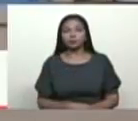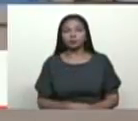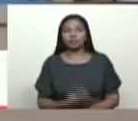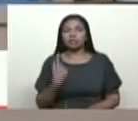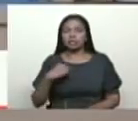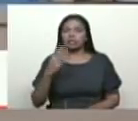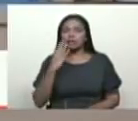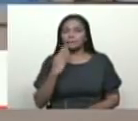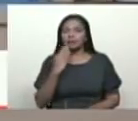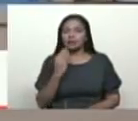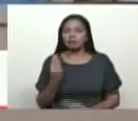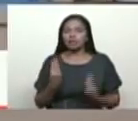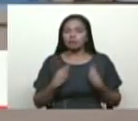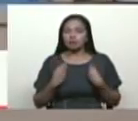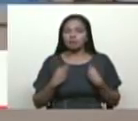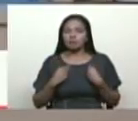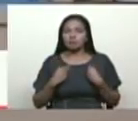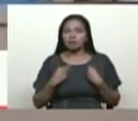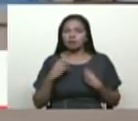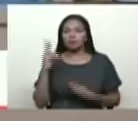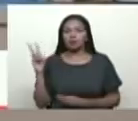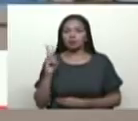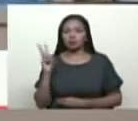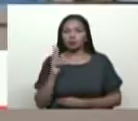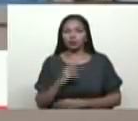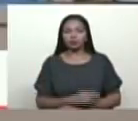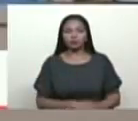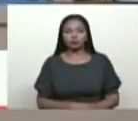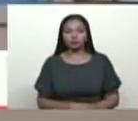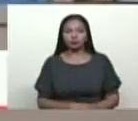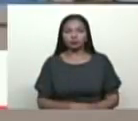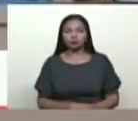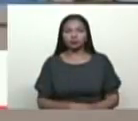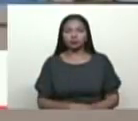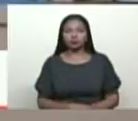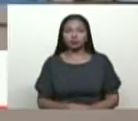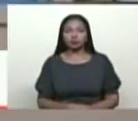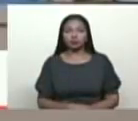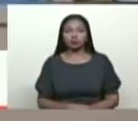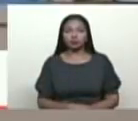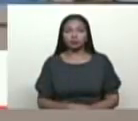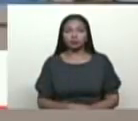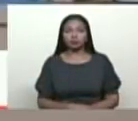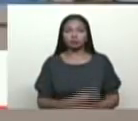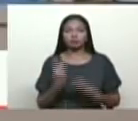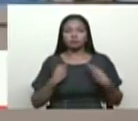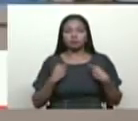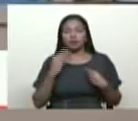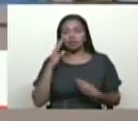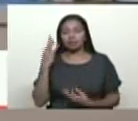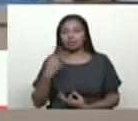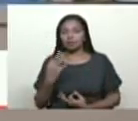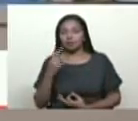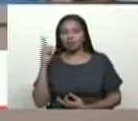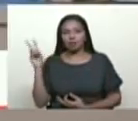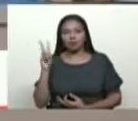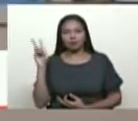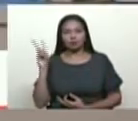la experiencia de vivir Venezuela, de vivir la verdad de